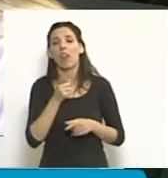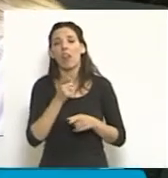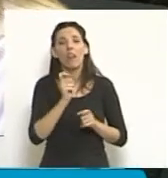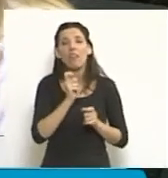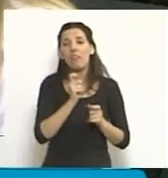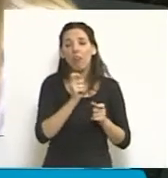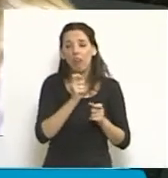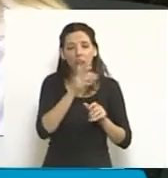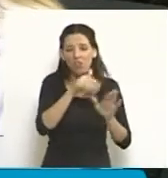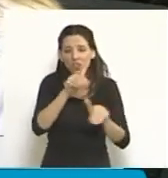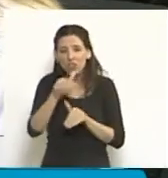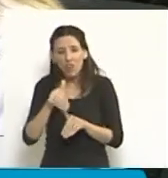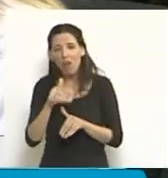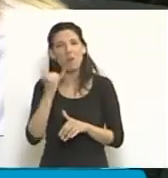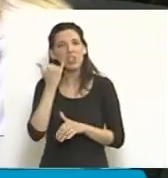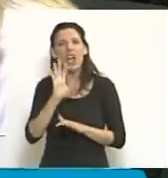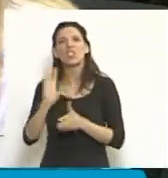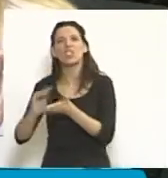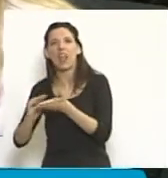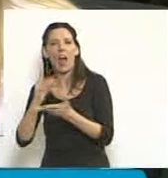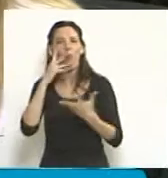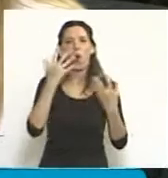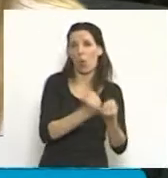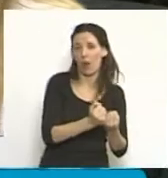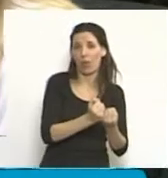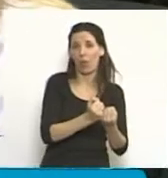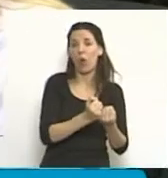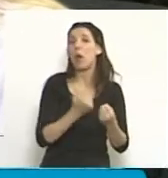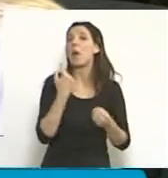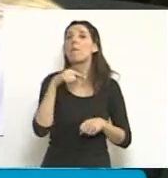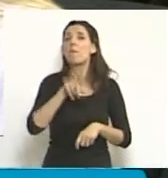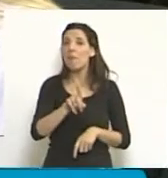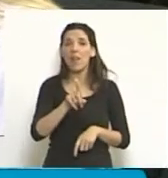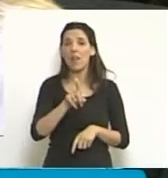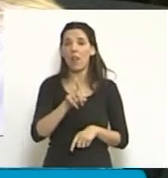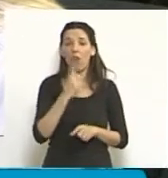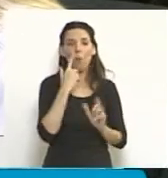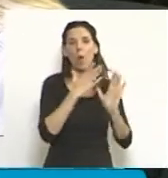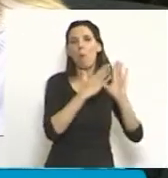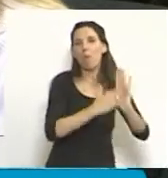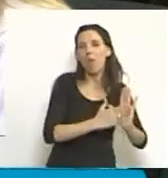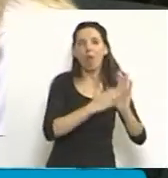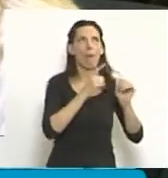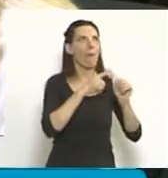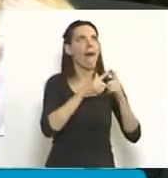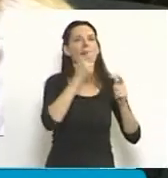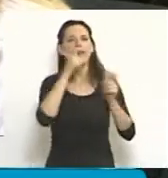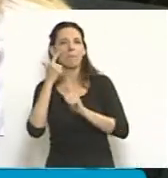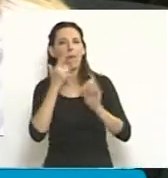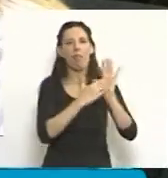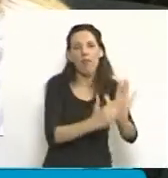de fiscales que ya cuentan con acuerdo del Senado, pero no deberán rendir ningún tipo de prueba o concurso de antecedentes